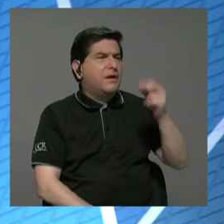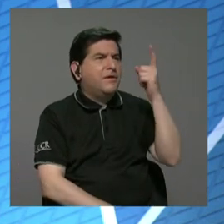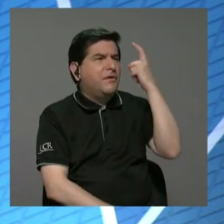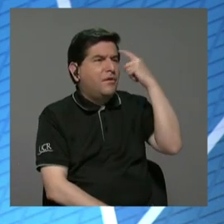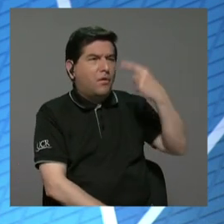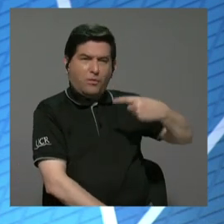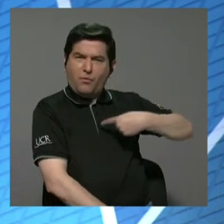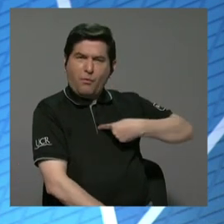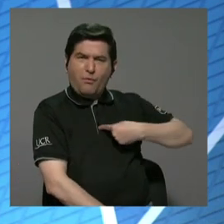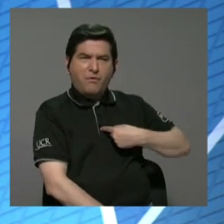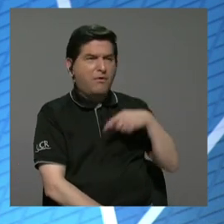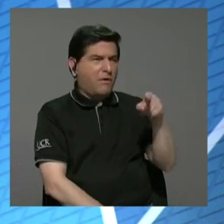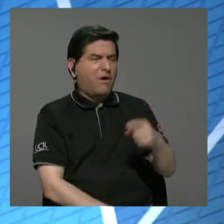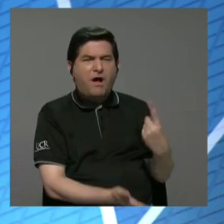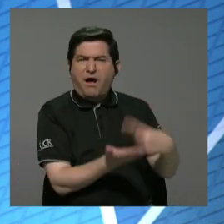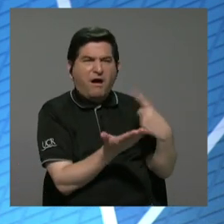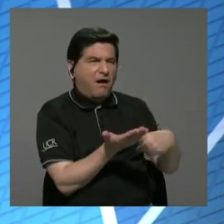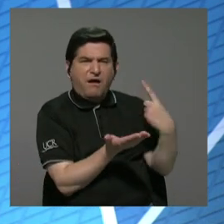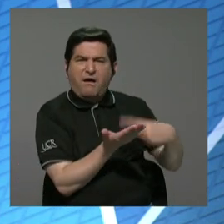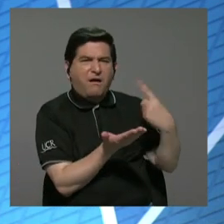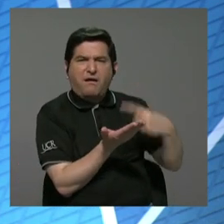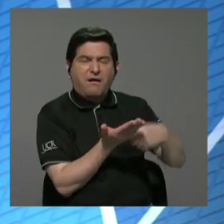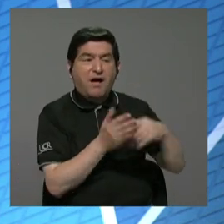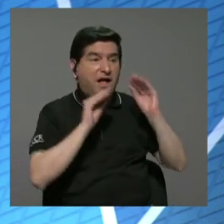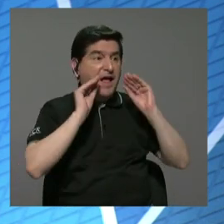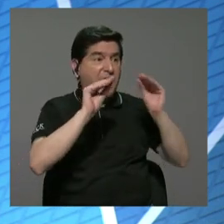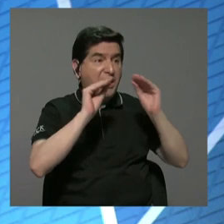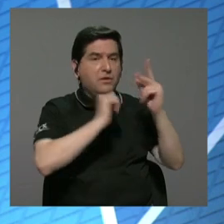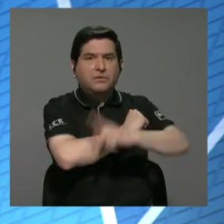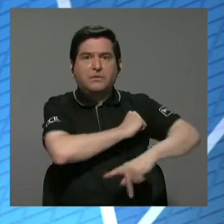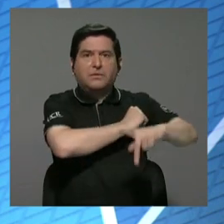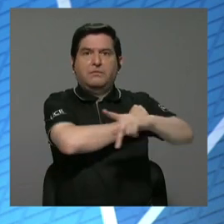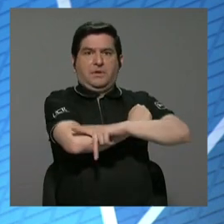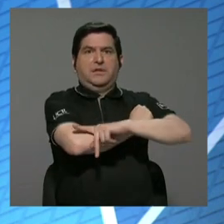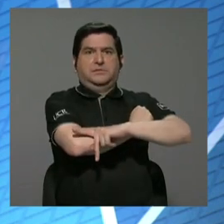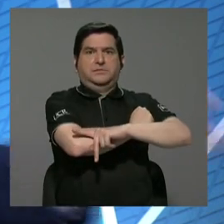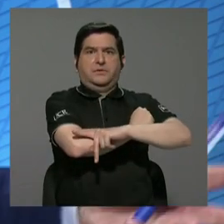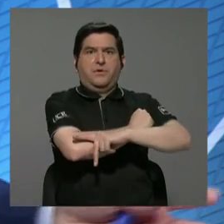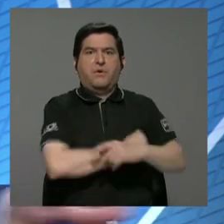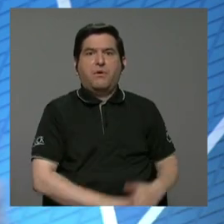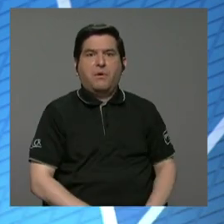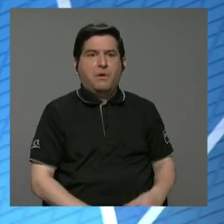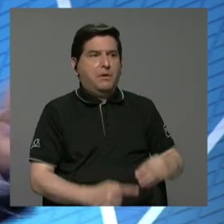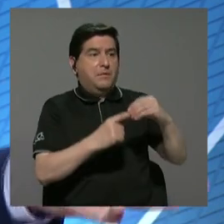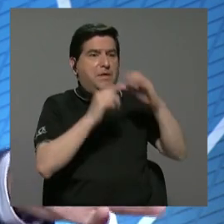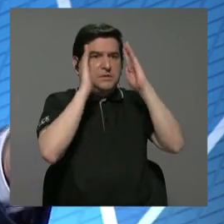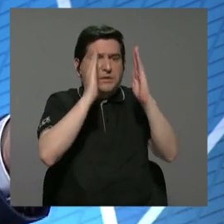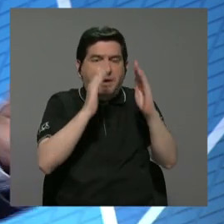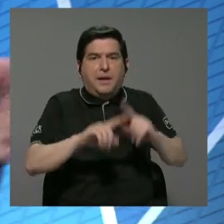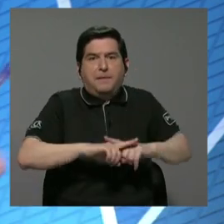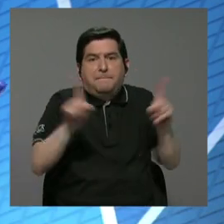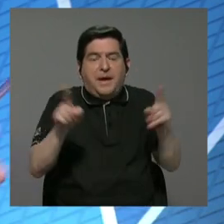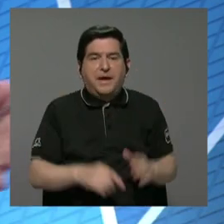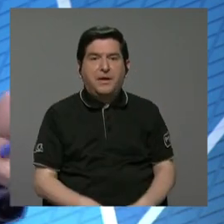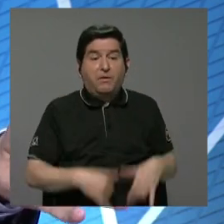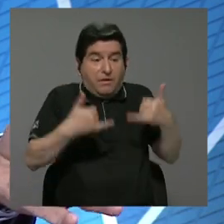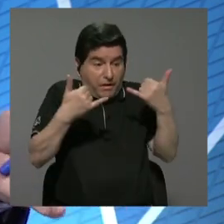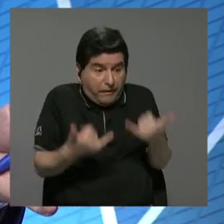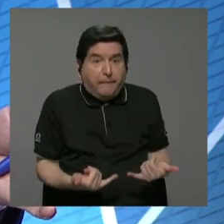pensaría uno que estaría en discusión que la educación de un país sea una prioridad, y sin embargo estamos